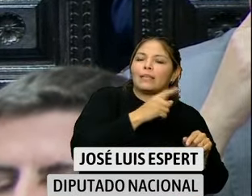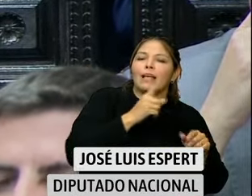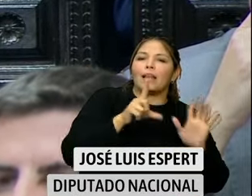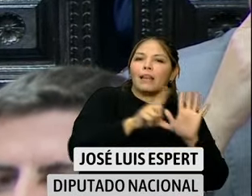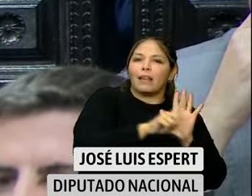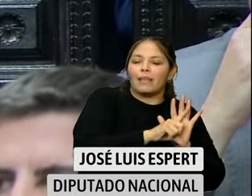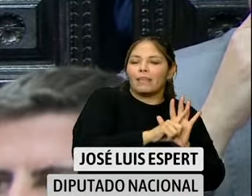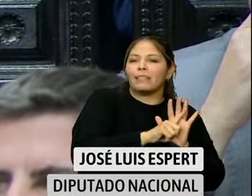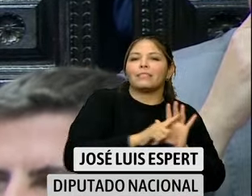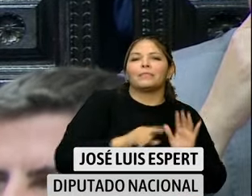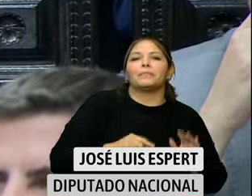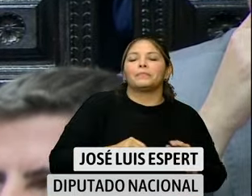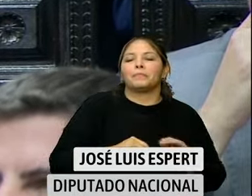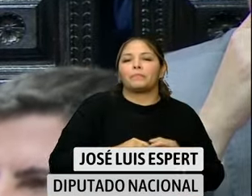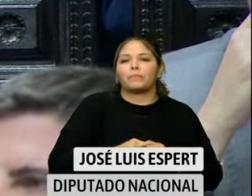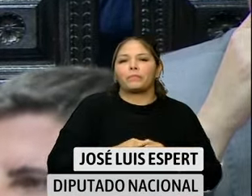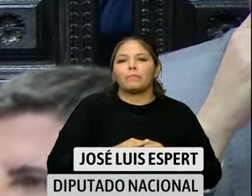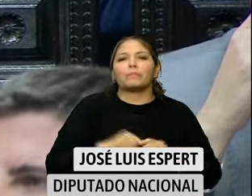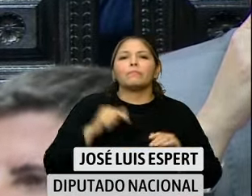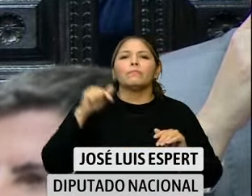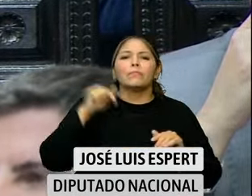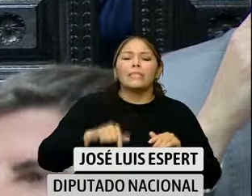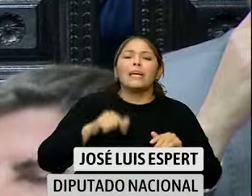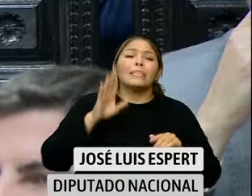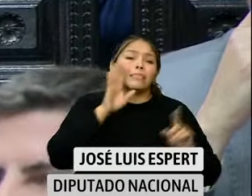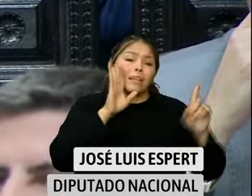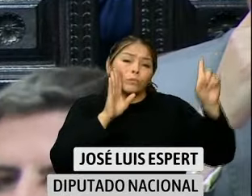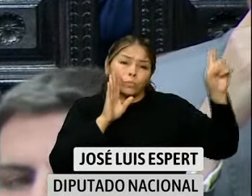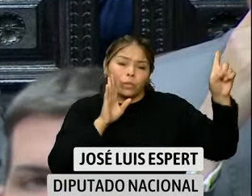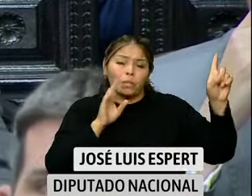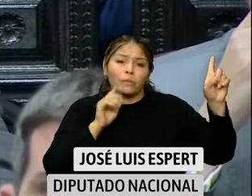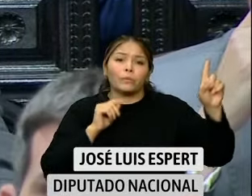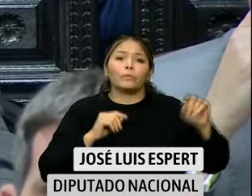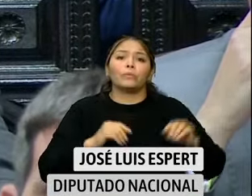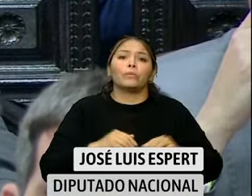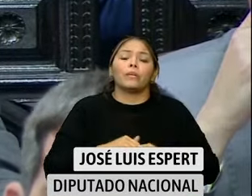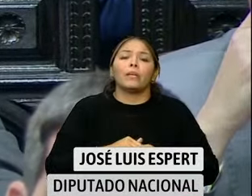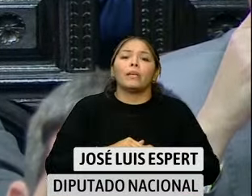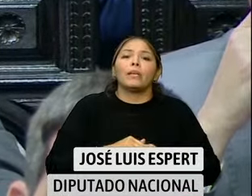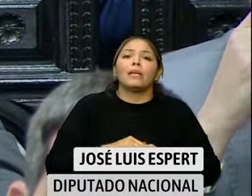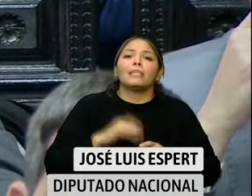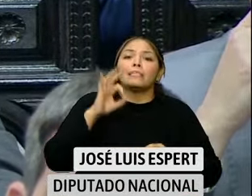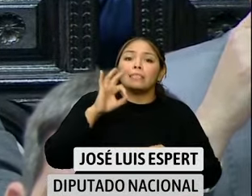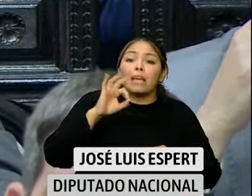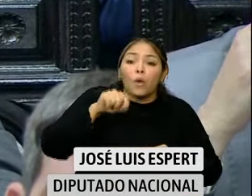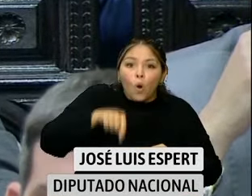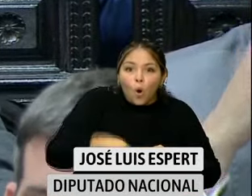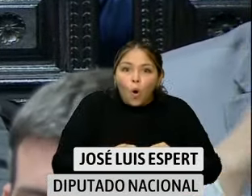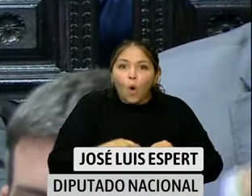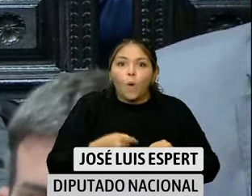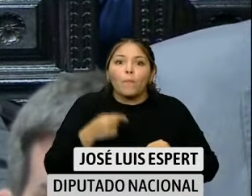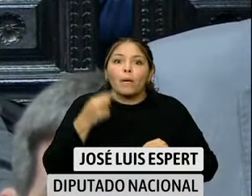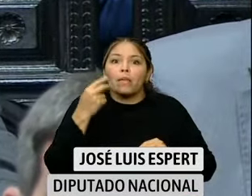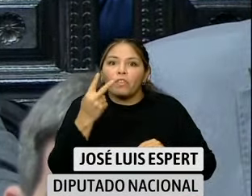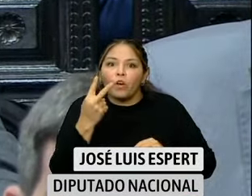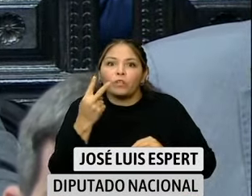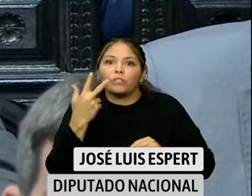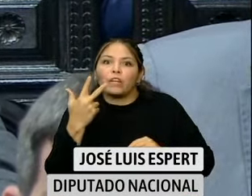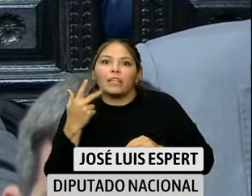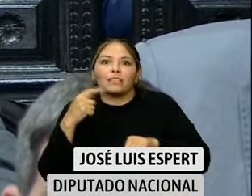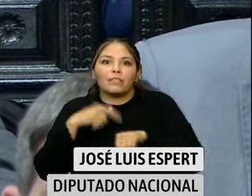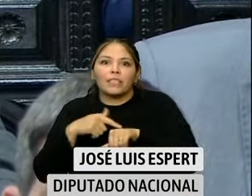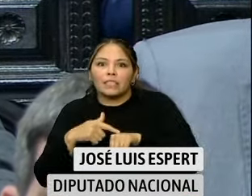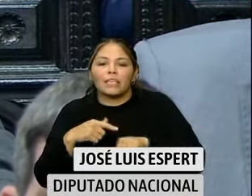ley 27725 en estado Unidos es de 0,023 veces en